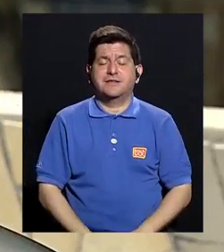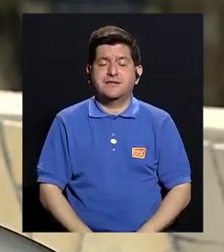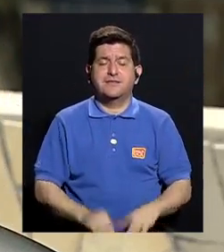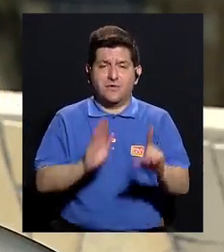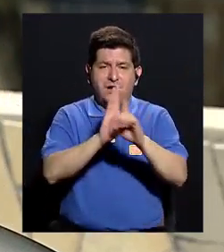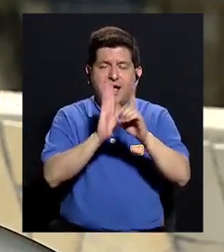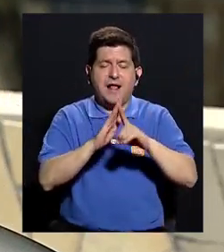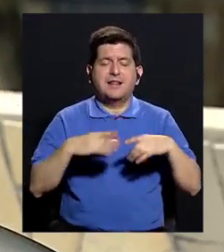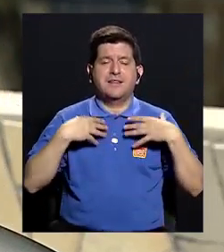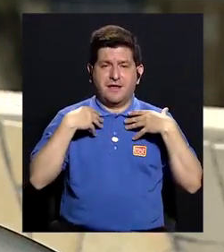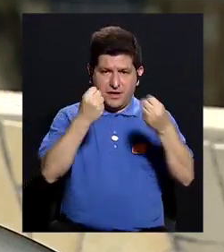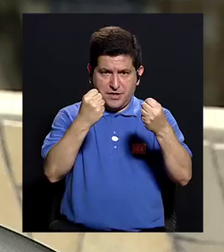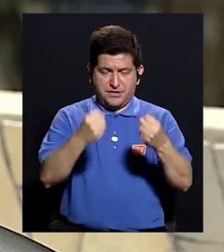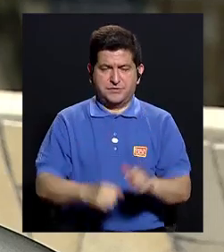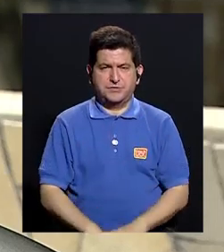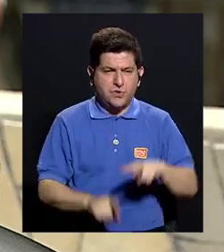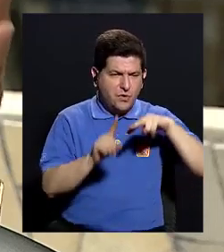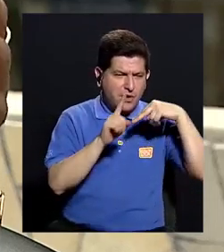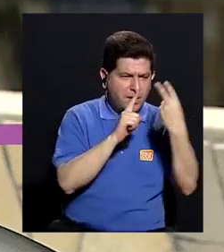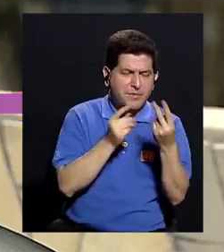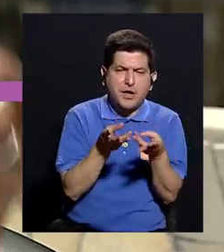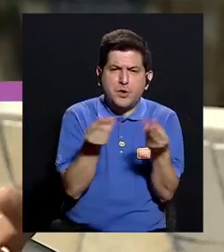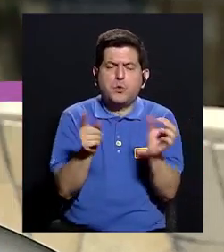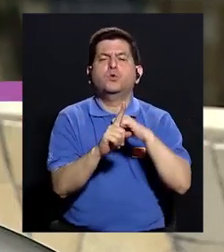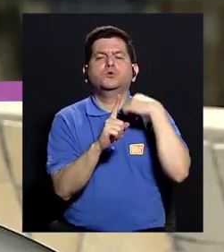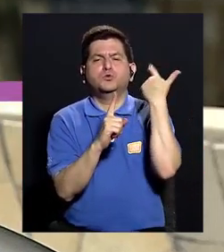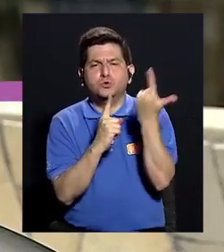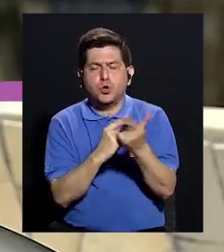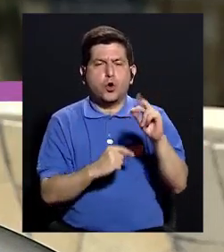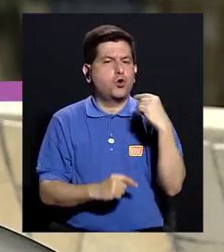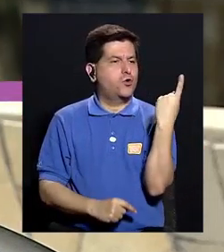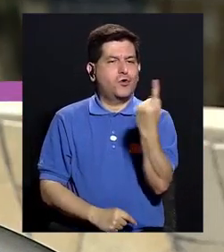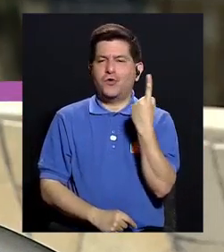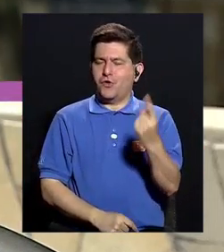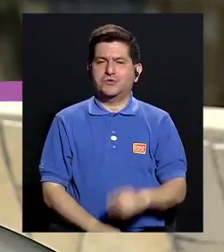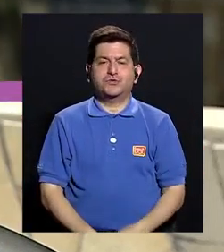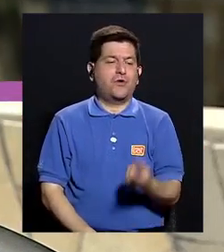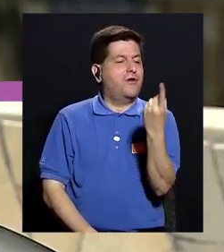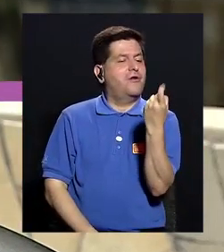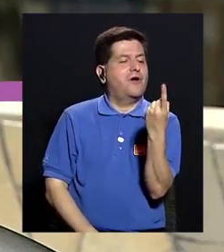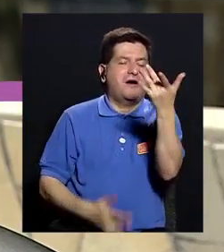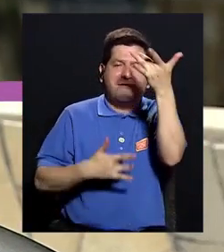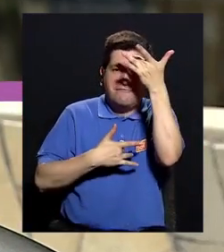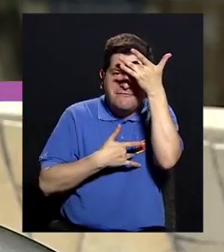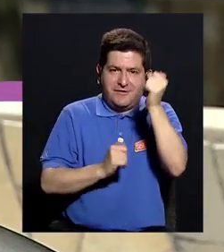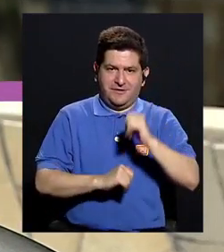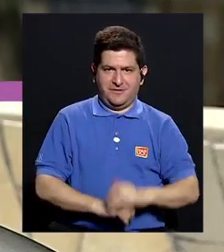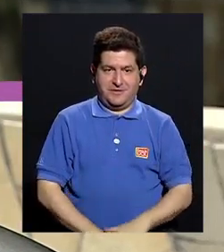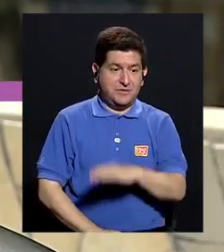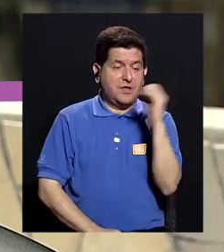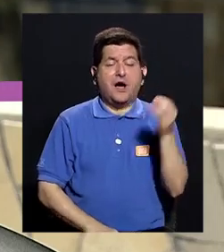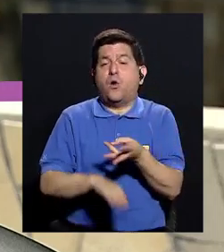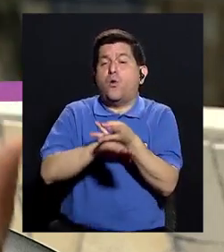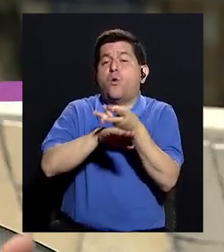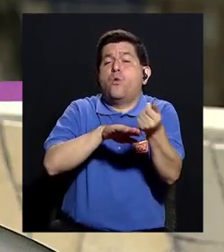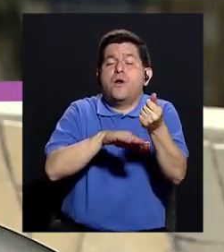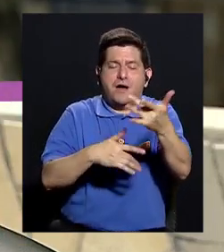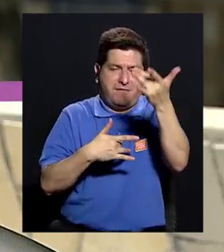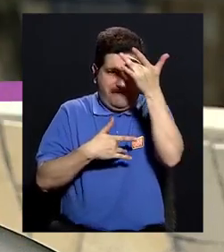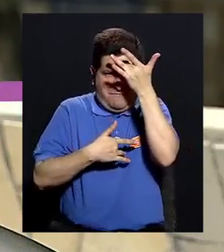salud. Porque ahora cuando lo vemos desde este enfoque de producción social y no únicamente de ausencia de enfermedad o de